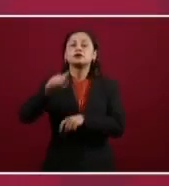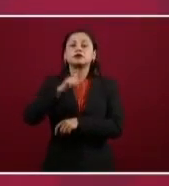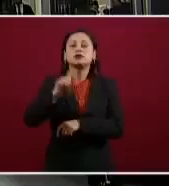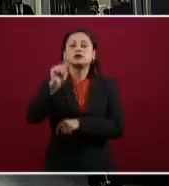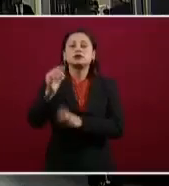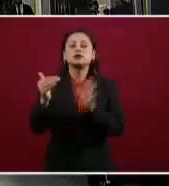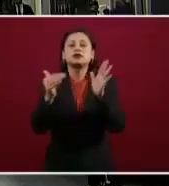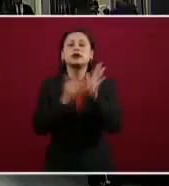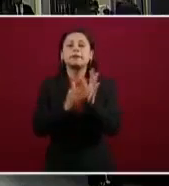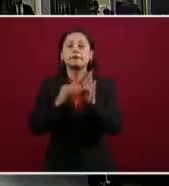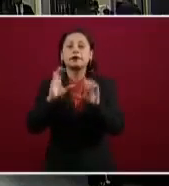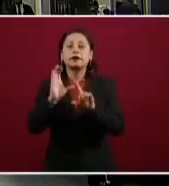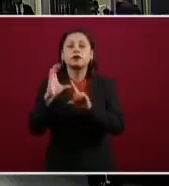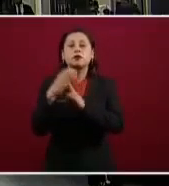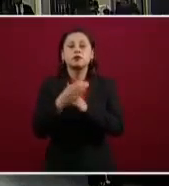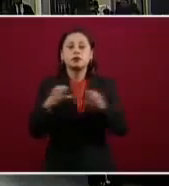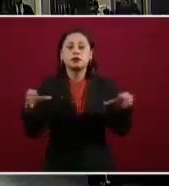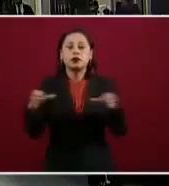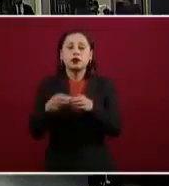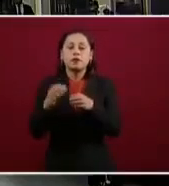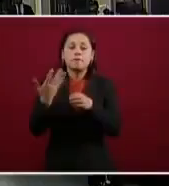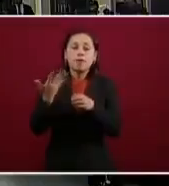cerca de 30.000